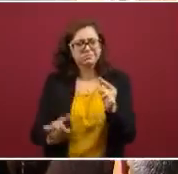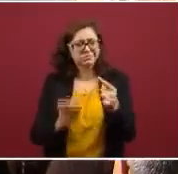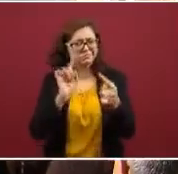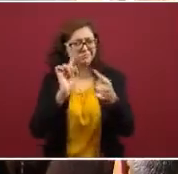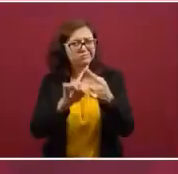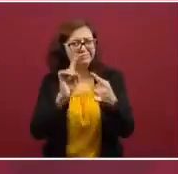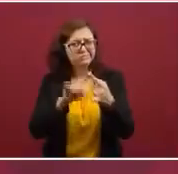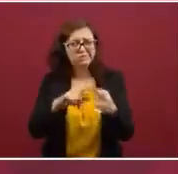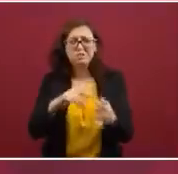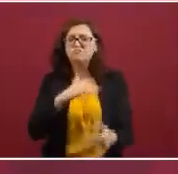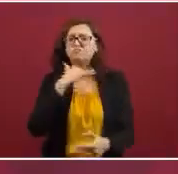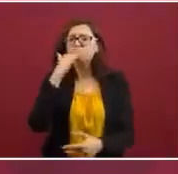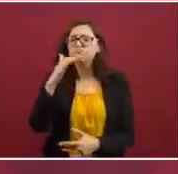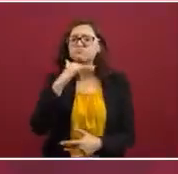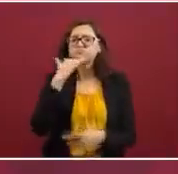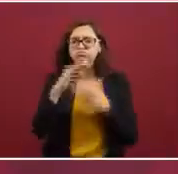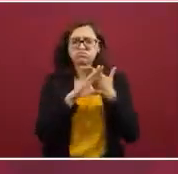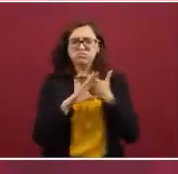corrupción,